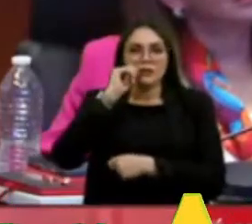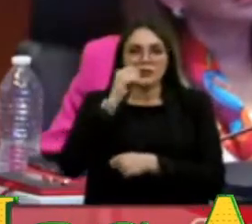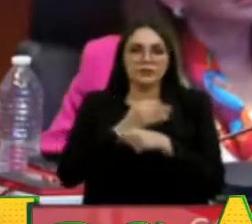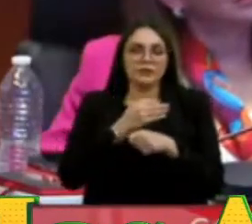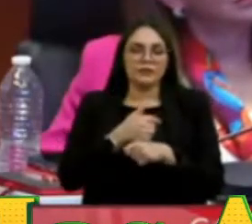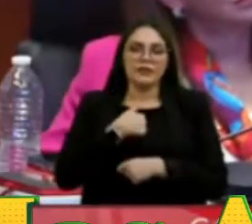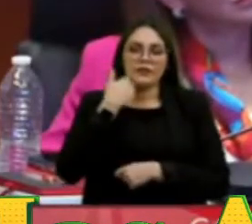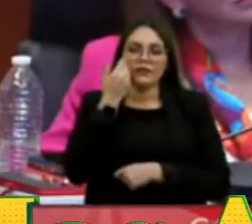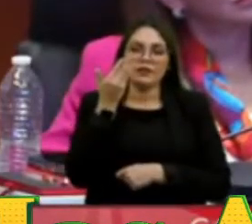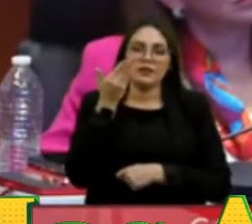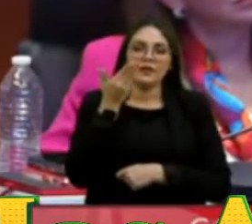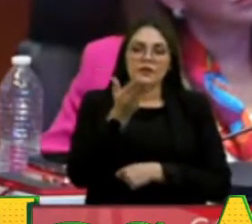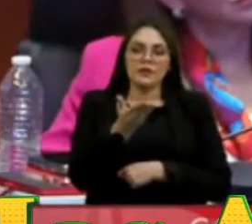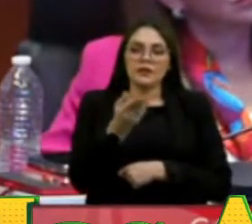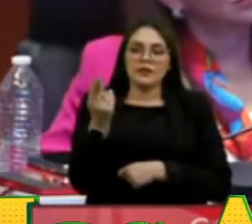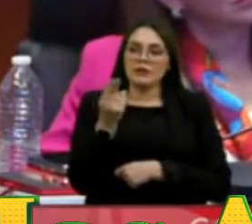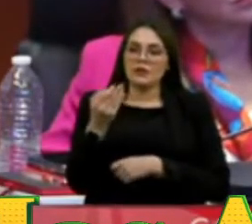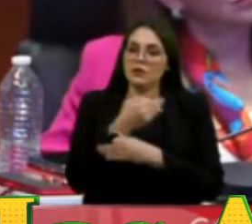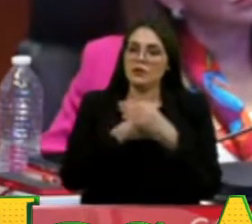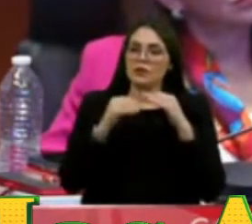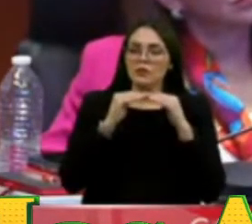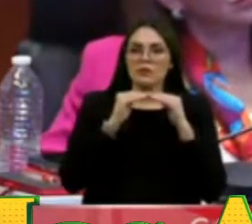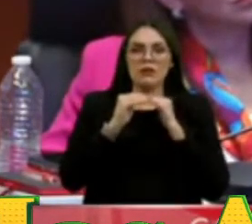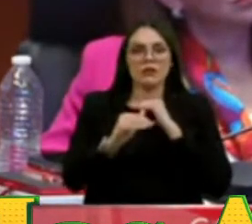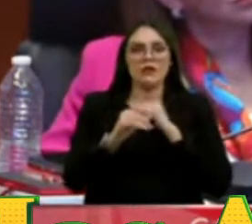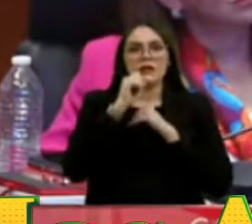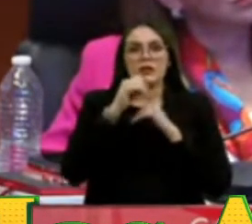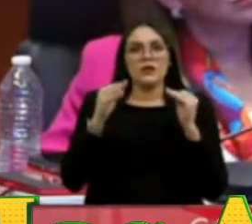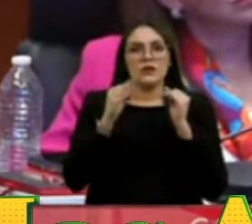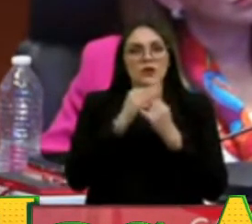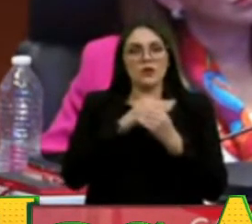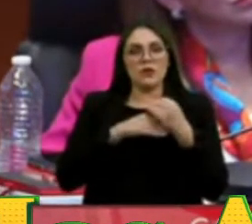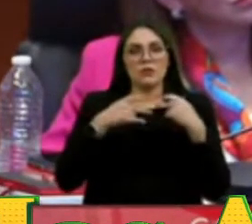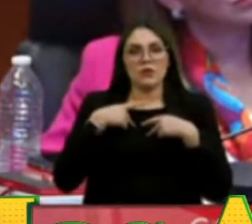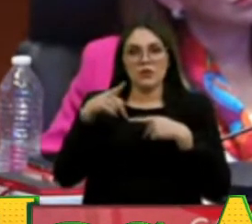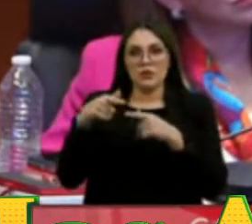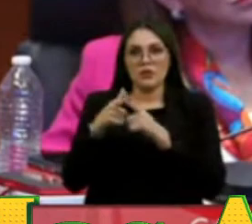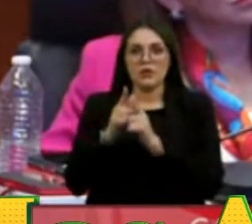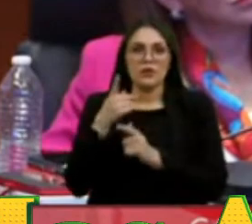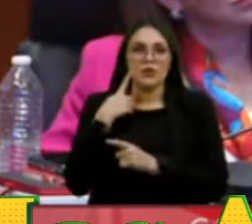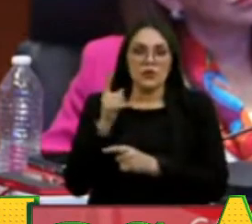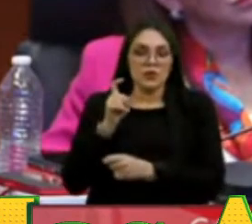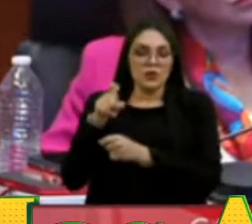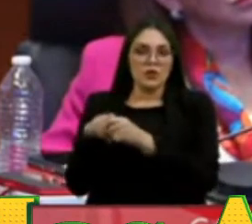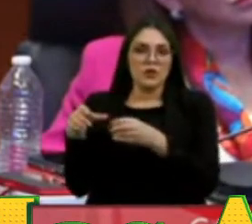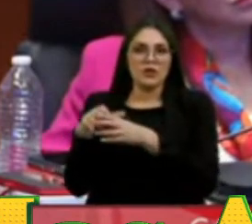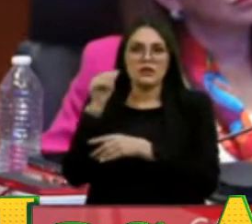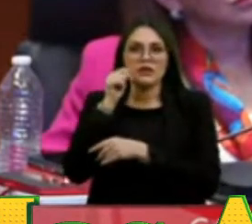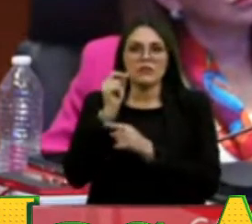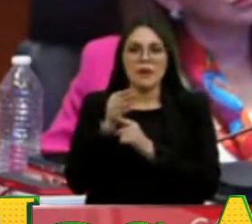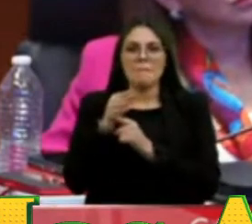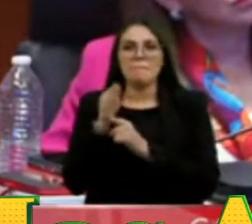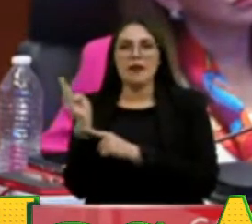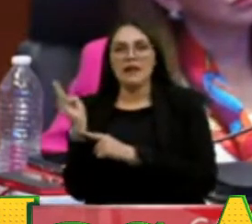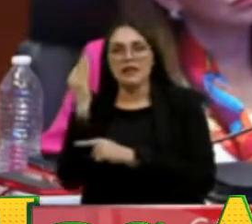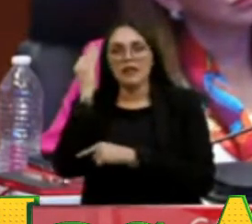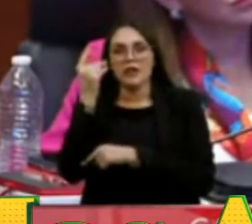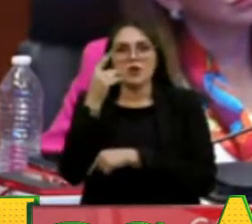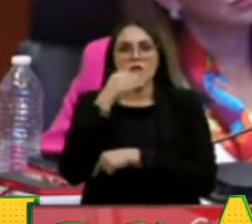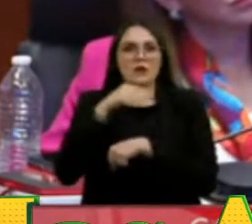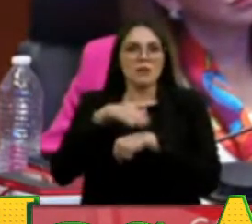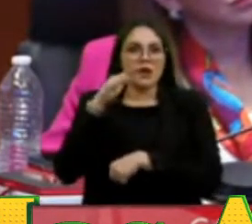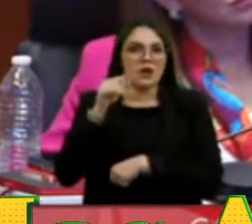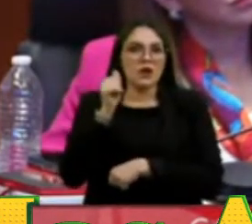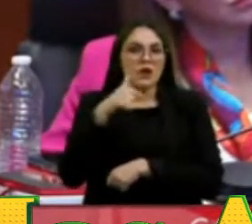lo que le quiero pedir es que sea parejo con los miembros de la coalición a la que usted pertenece y siempre les da 1 minuto y medio de más. Y a